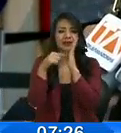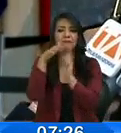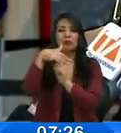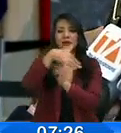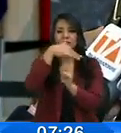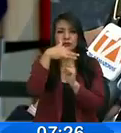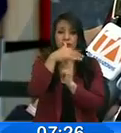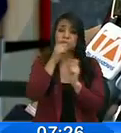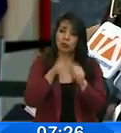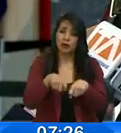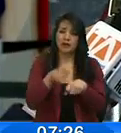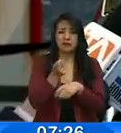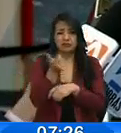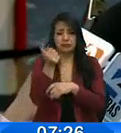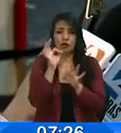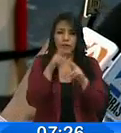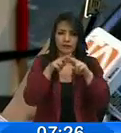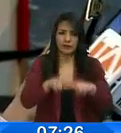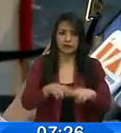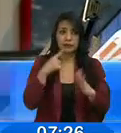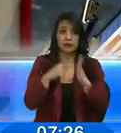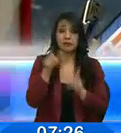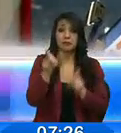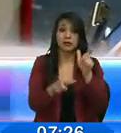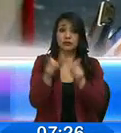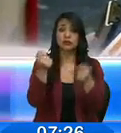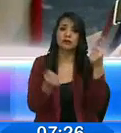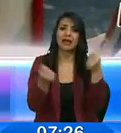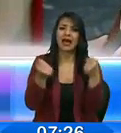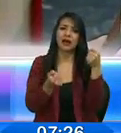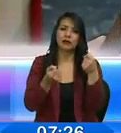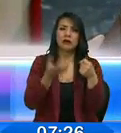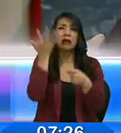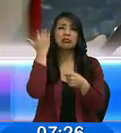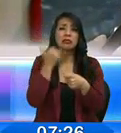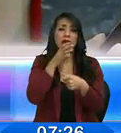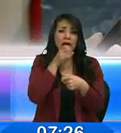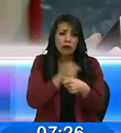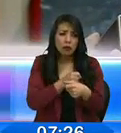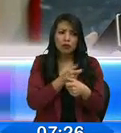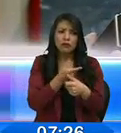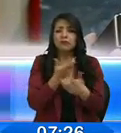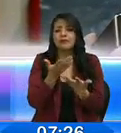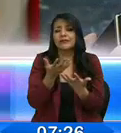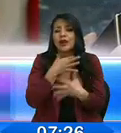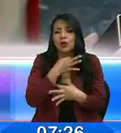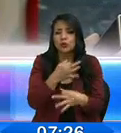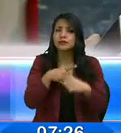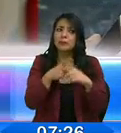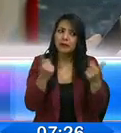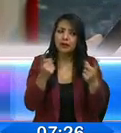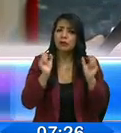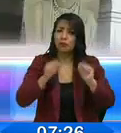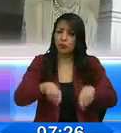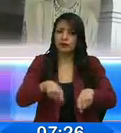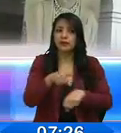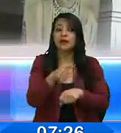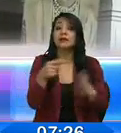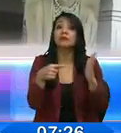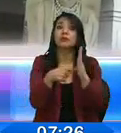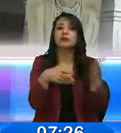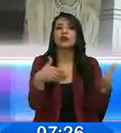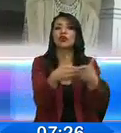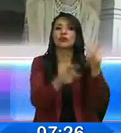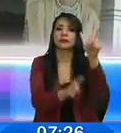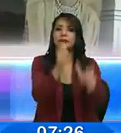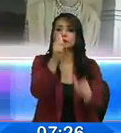no tiene un carro viejo porque le gusta tener un carro viejo, sino porque es lo que puede tener. Por lo tanto, este impuesto se va en contra de los más pobres. Aunque